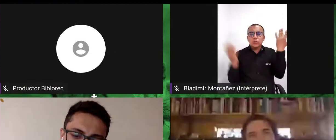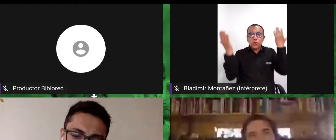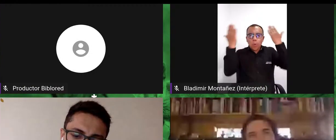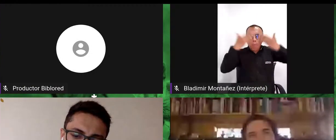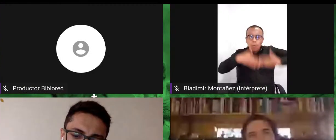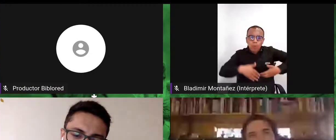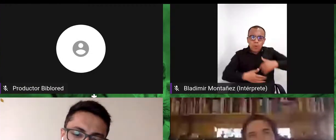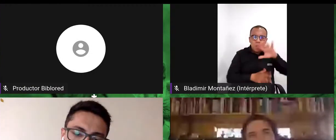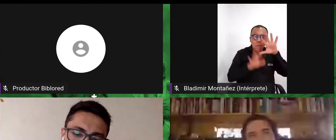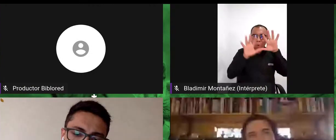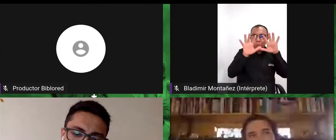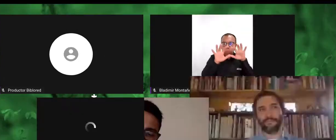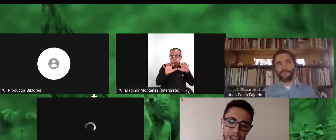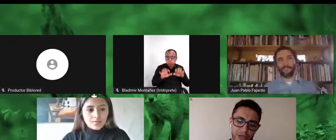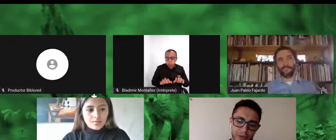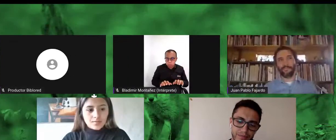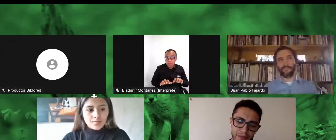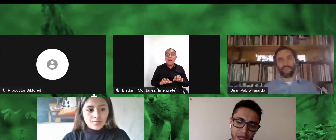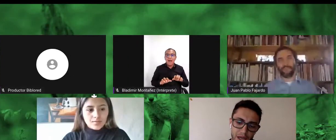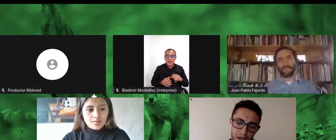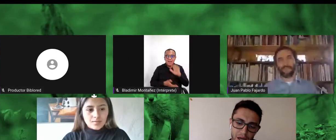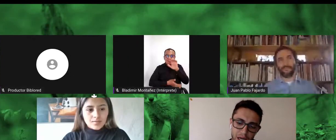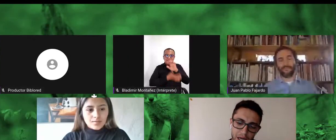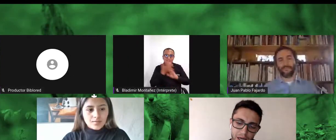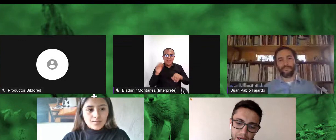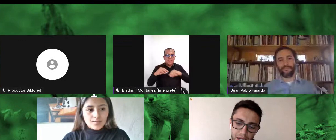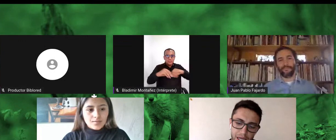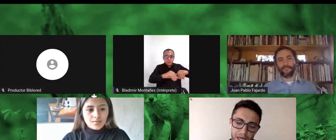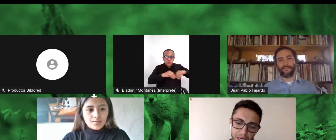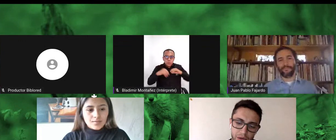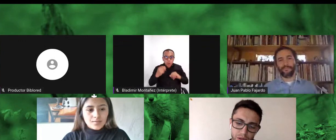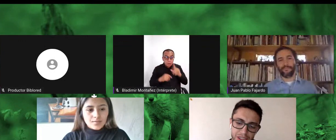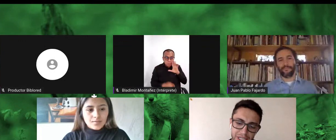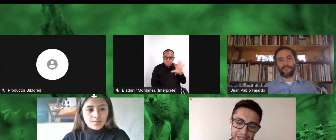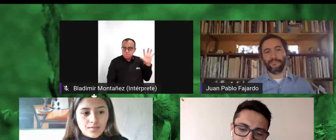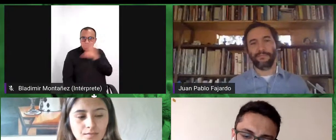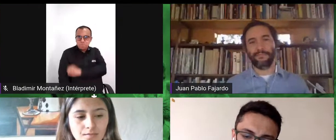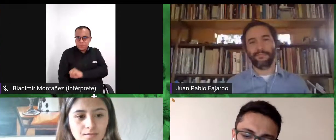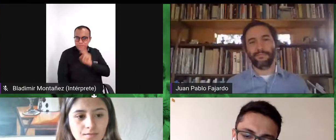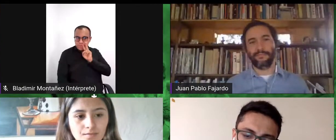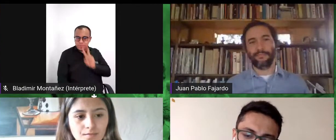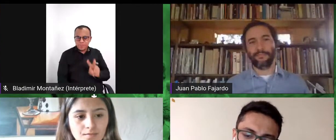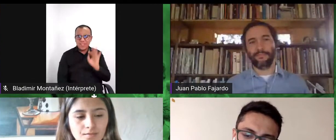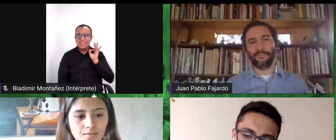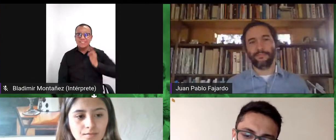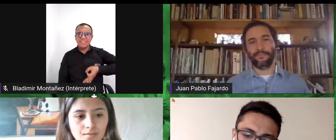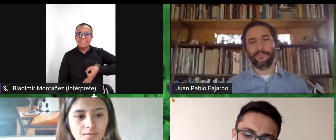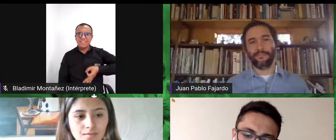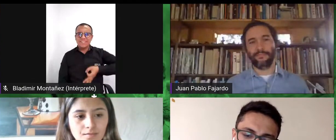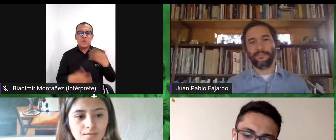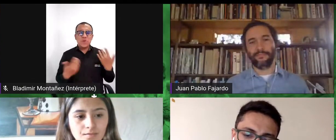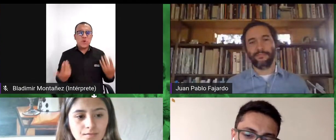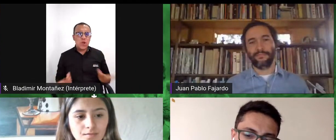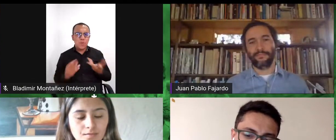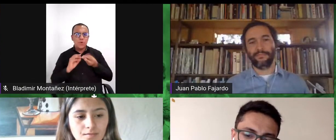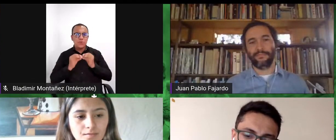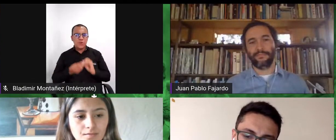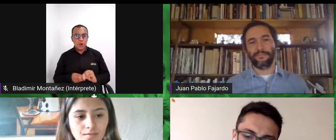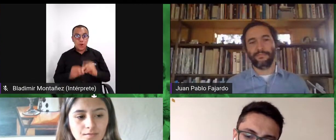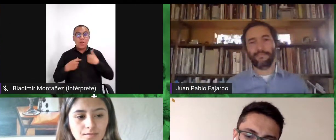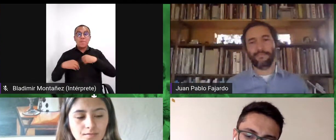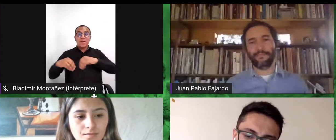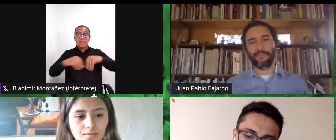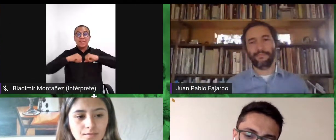ayuda a mimetizarse con el suelo. La constante presencia de Sonotrichia capensis por